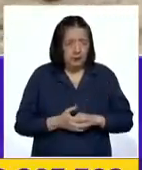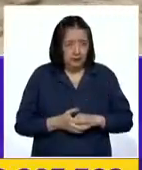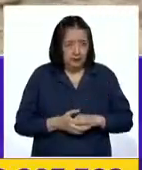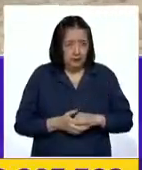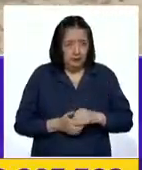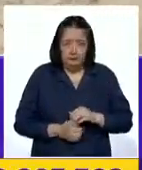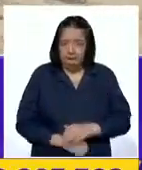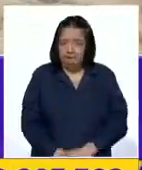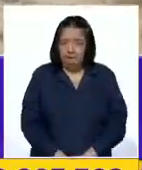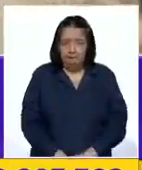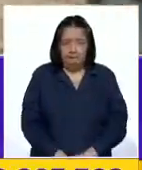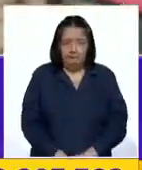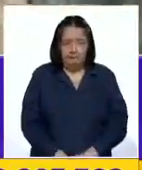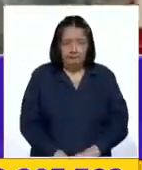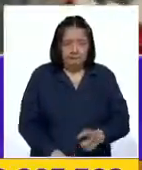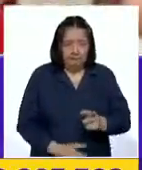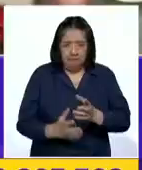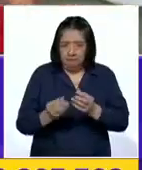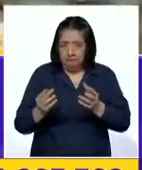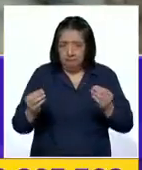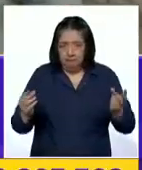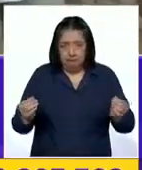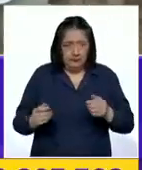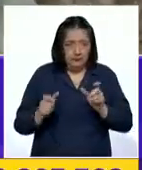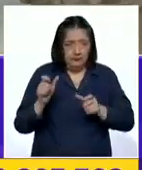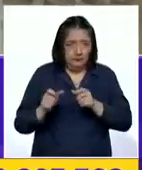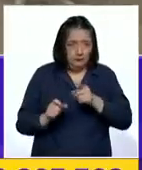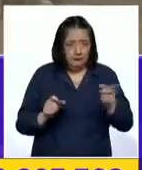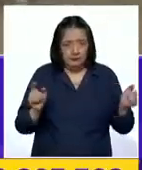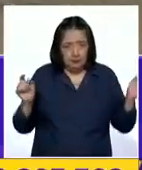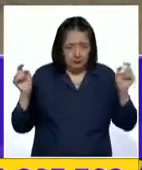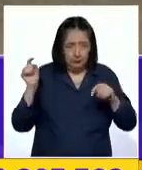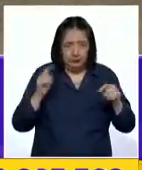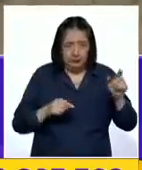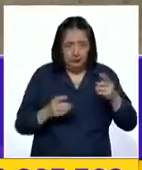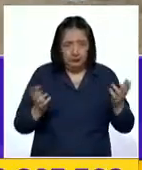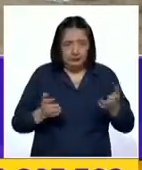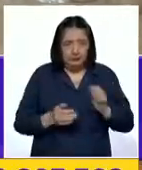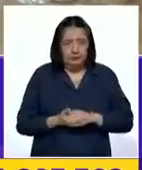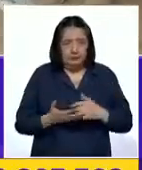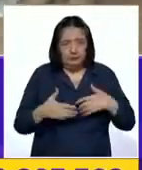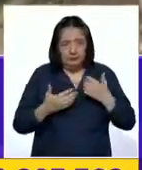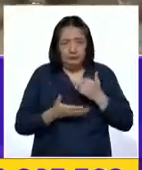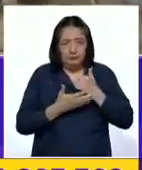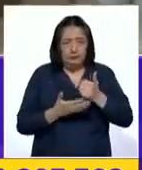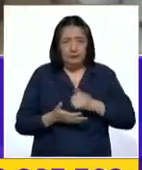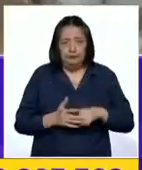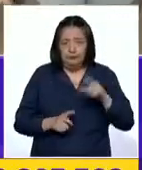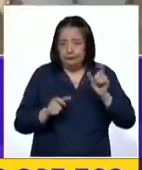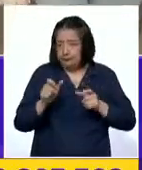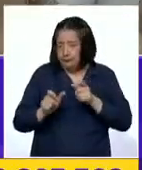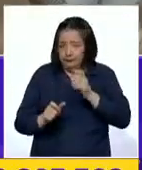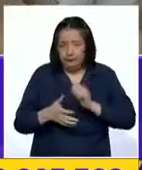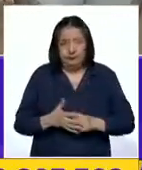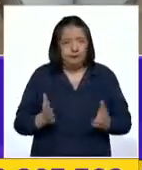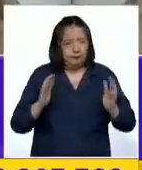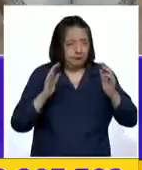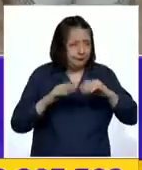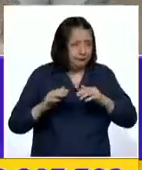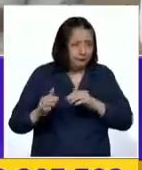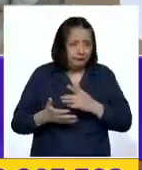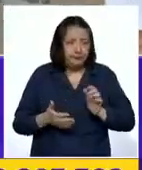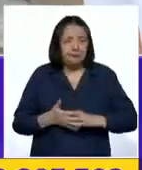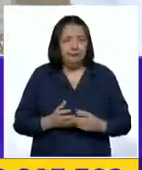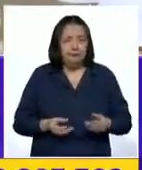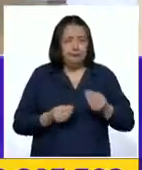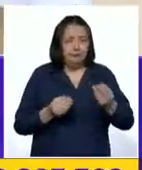fe. Pues unas decenas de ellos se han acercado aquí para poder colaborar con los damnificados, han entregado algunos